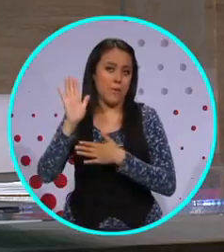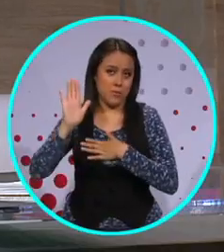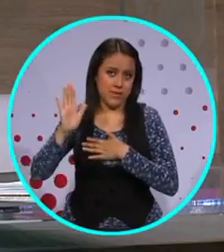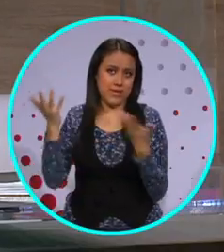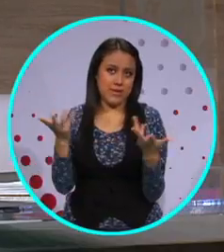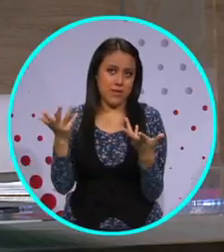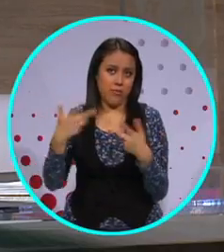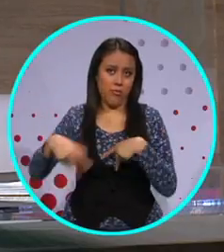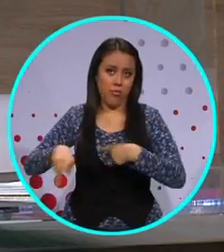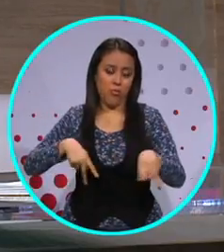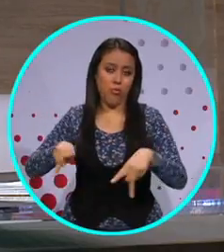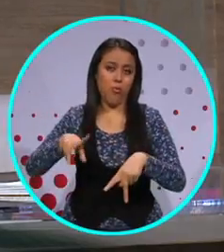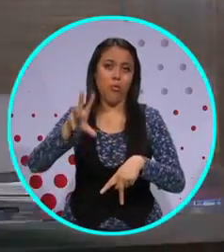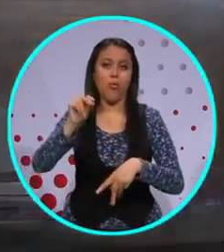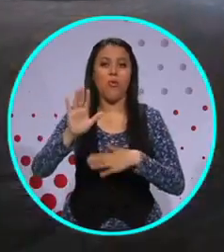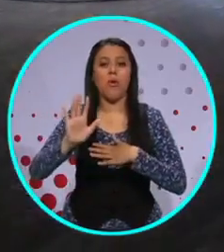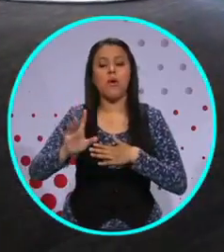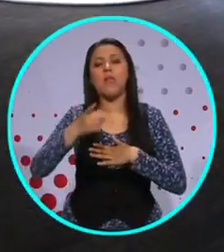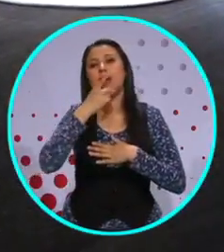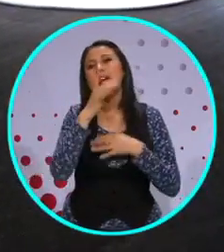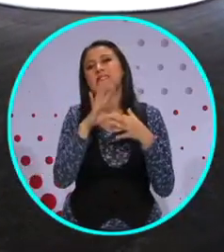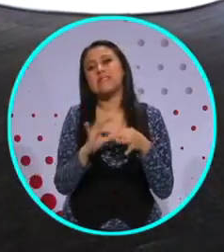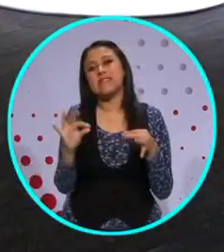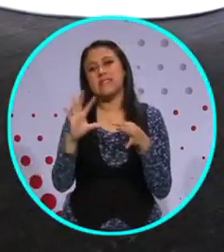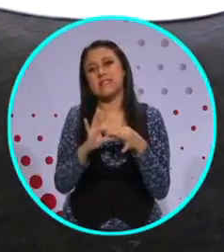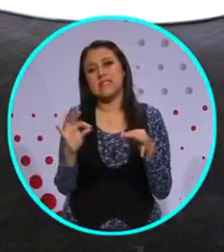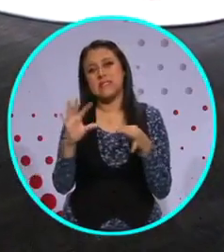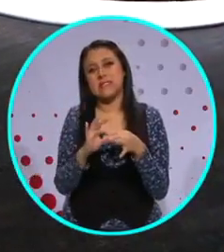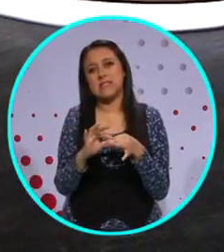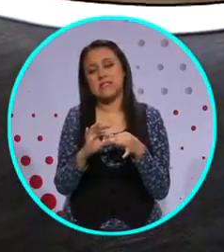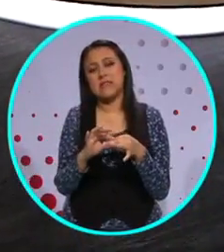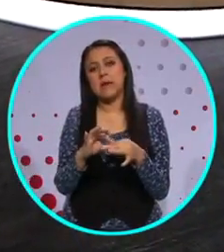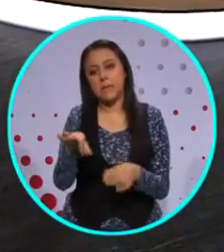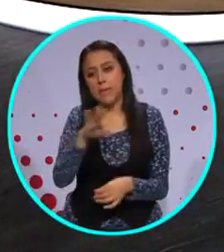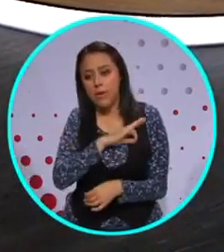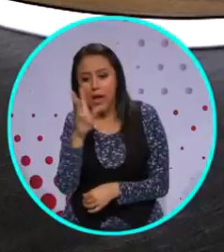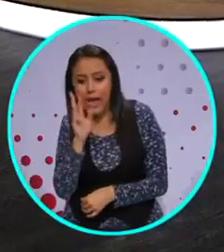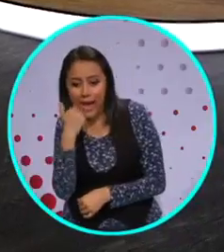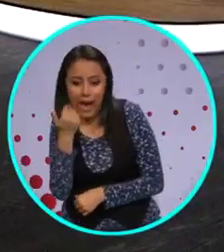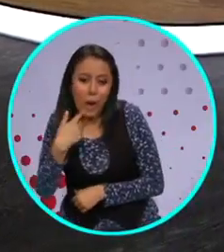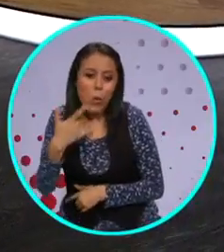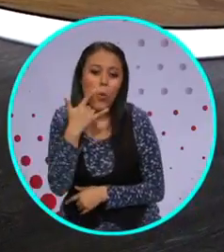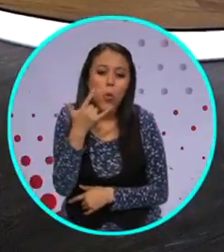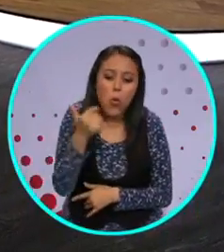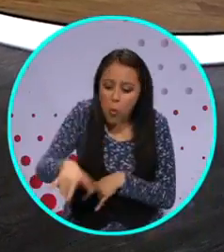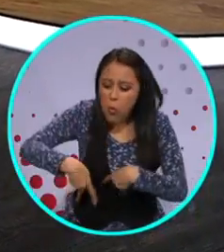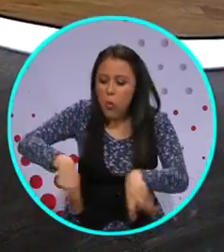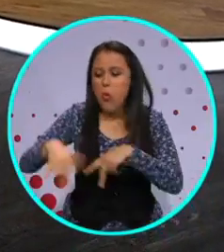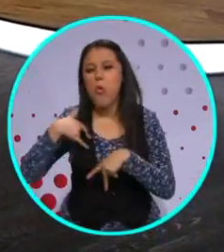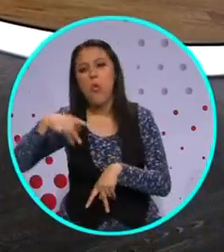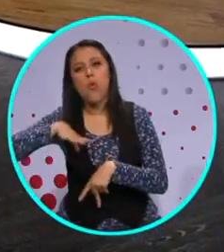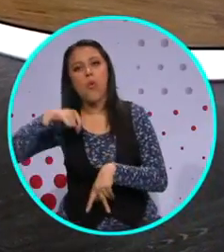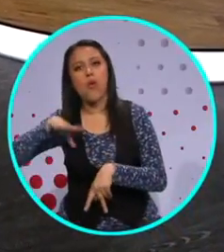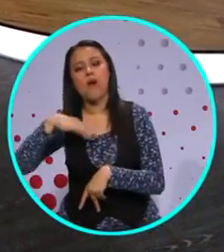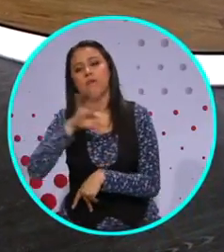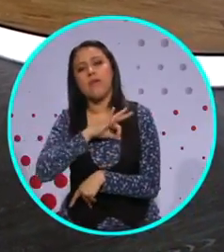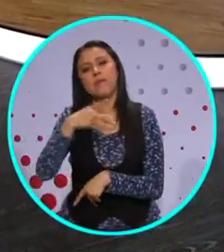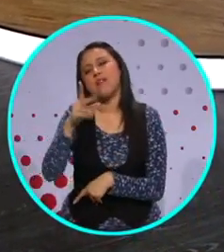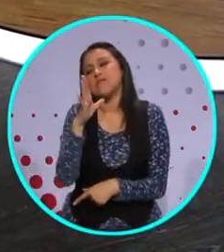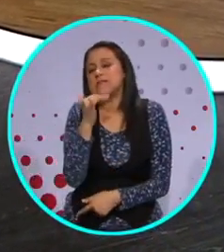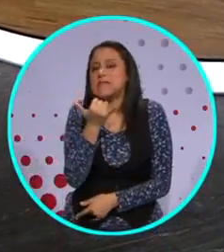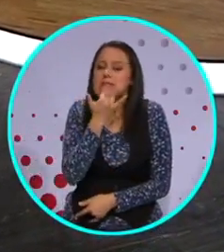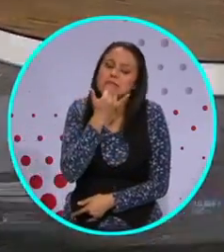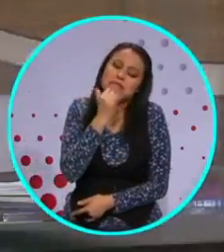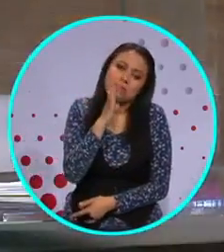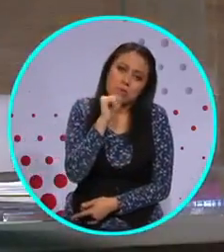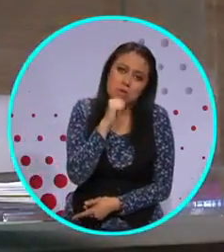prometía los metía y cuando nos metía explicaba pero no vio que hizo la lucha por meterla a cuantos políticos que le prometieron cambios importantes en